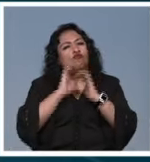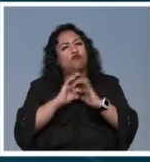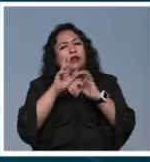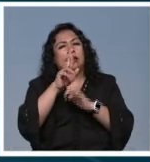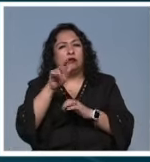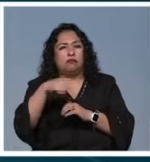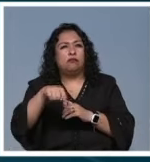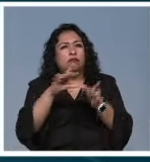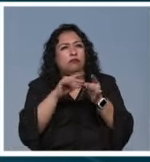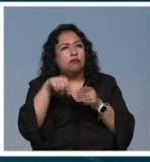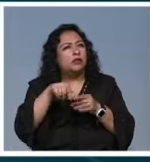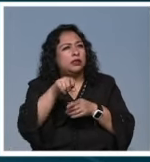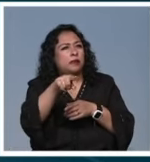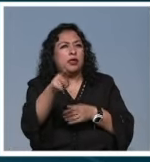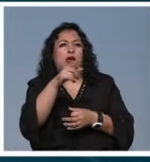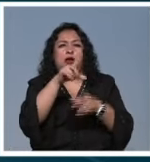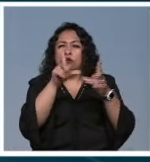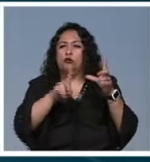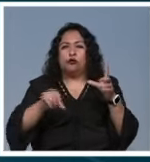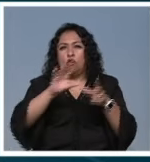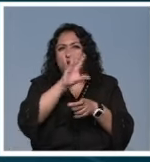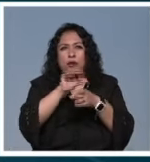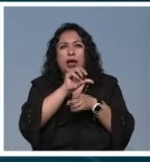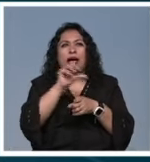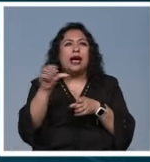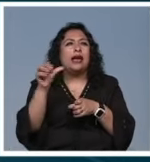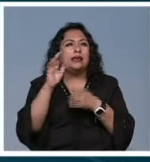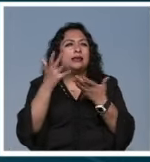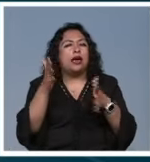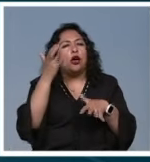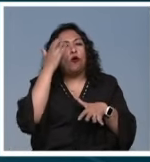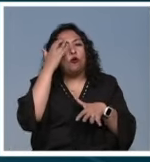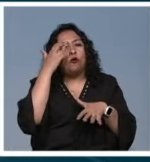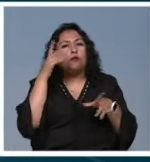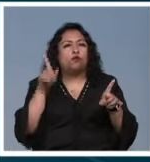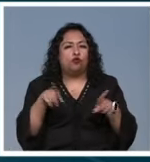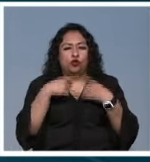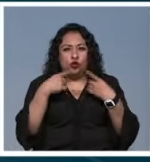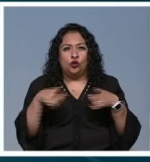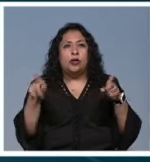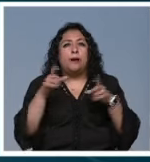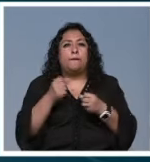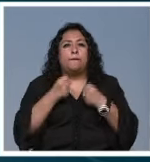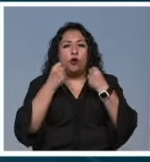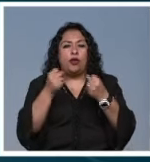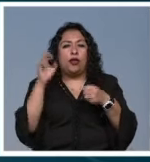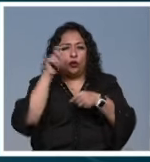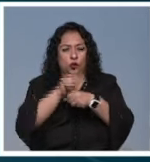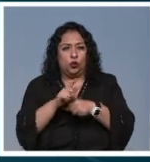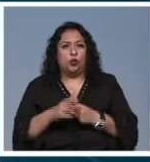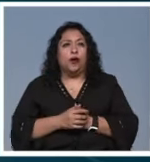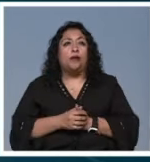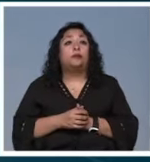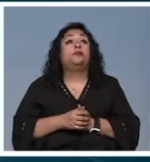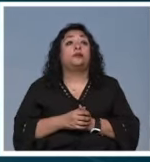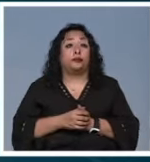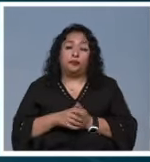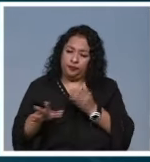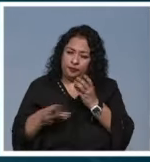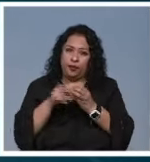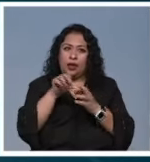que describen a los semilleros de todo el país a través de la ya emblemática pieza musical, El Poder de la Cultura. Sumado